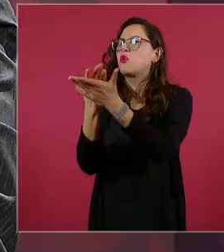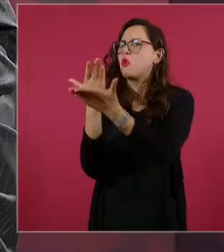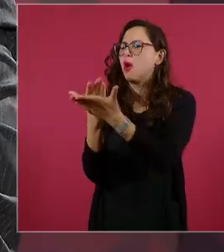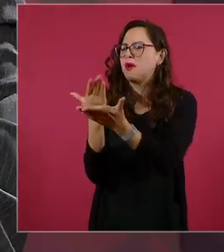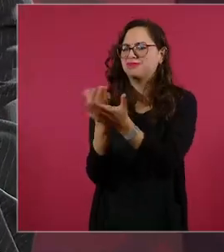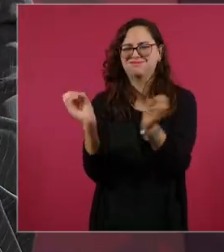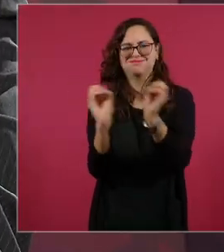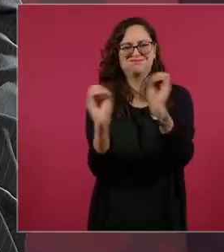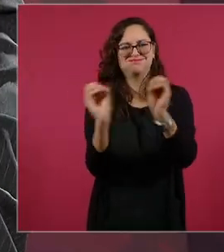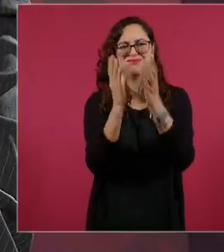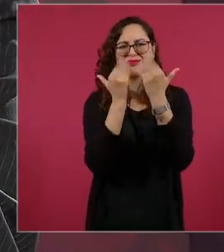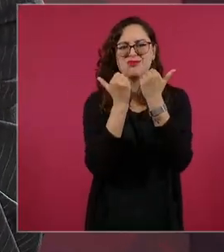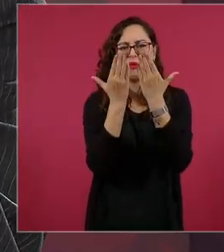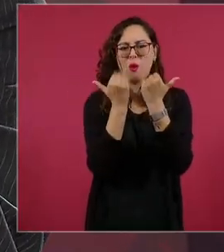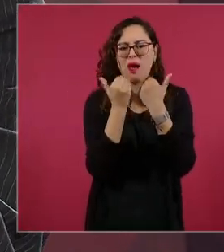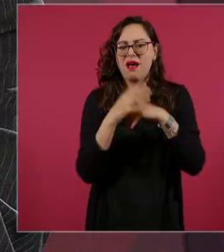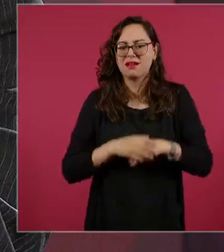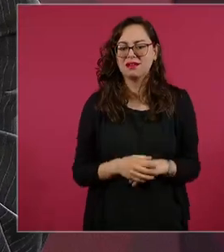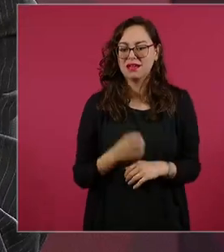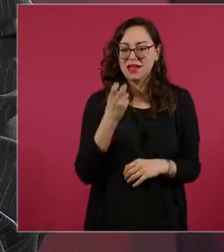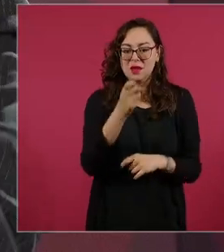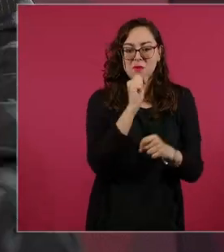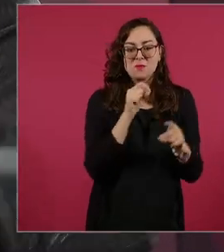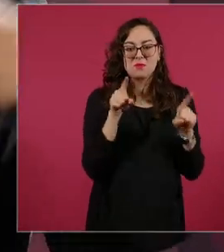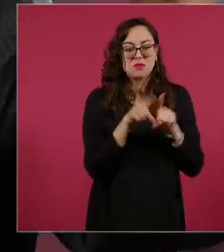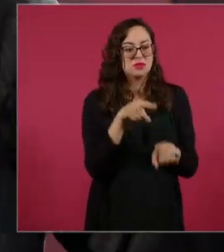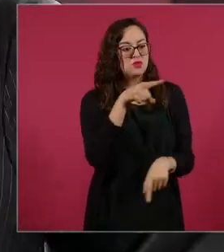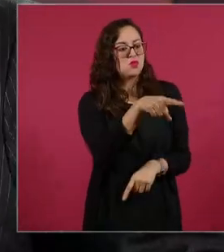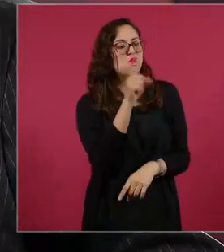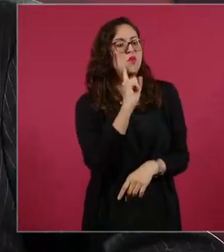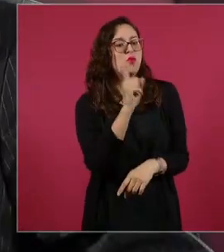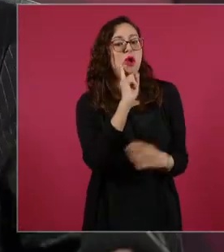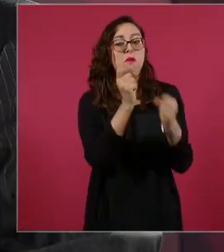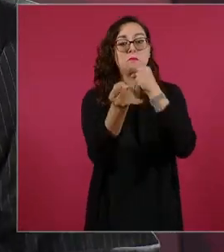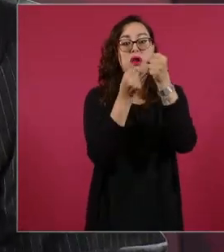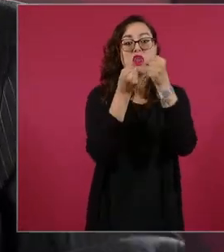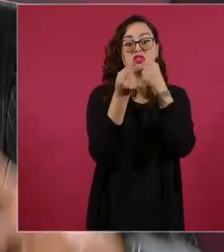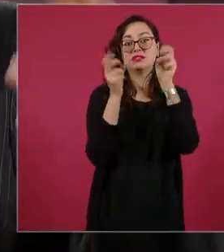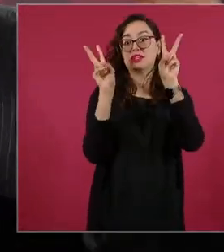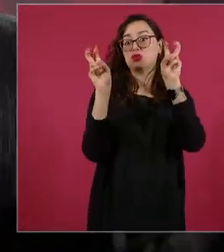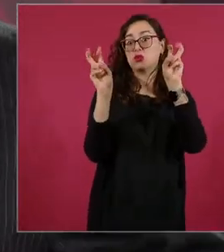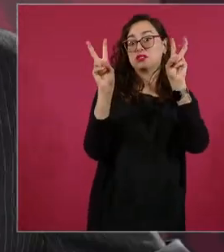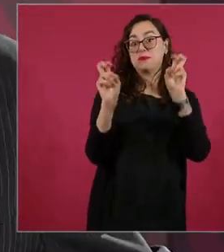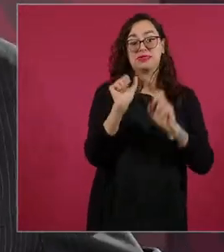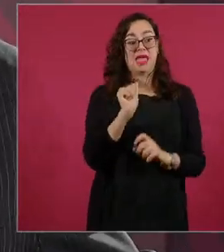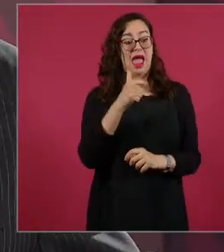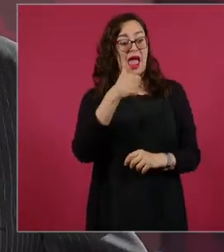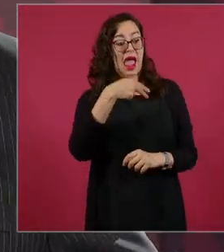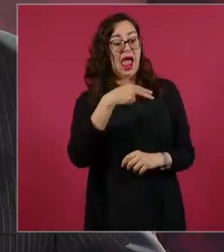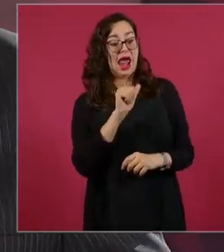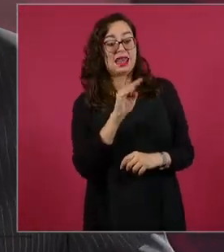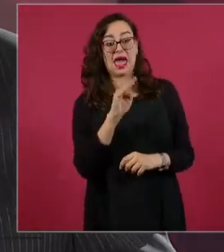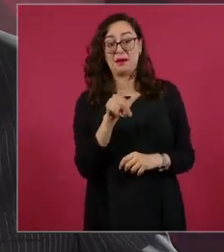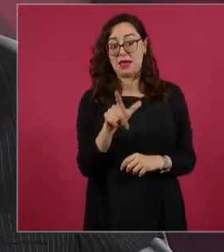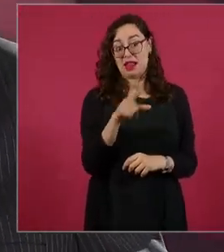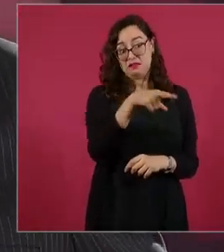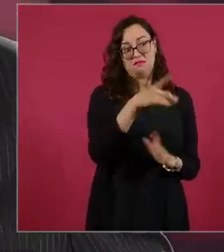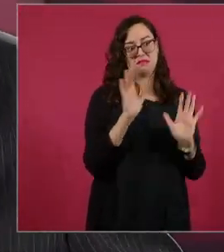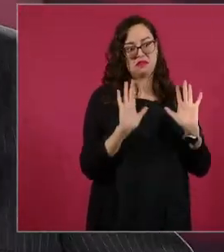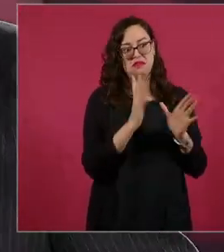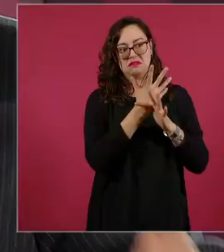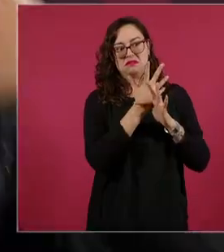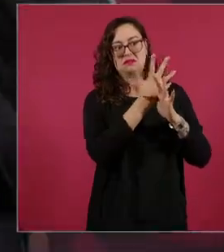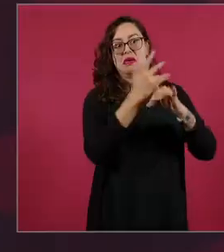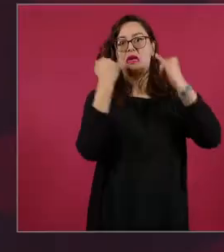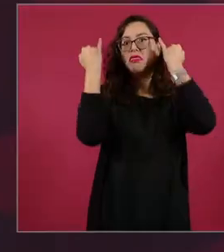Anabel, que inventó de que yo estaba recibiendo dinero,